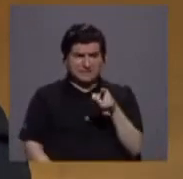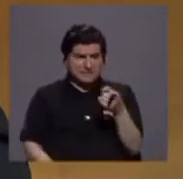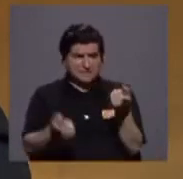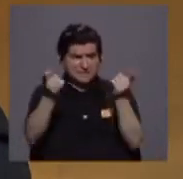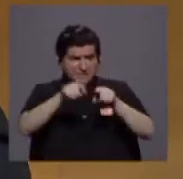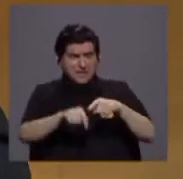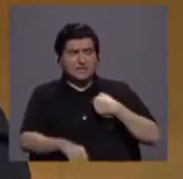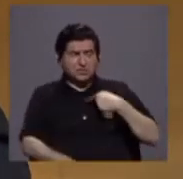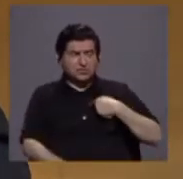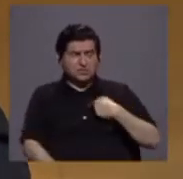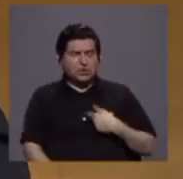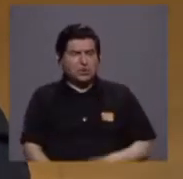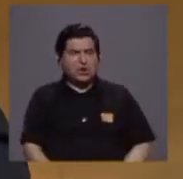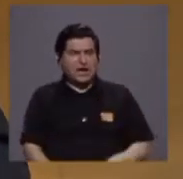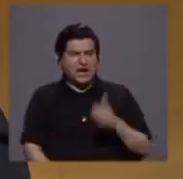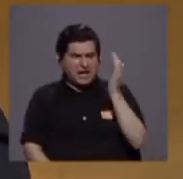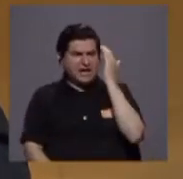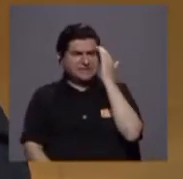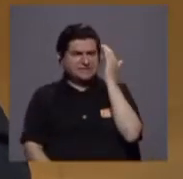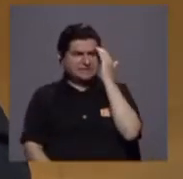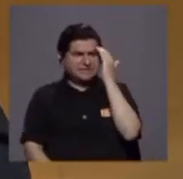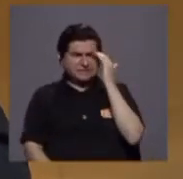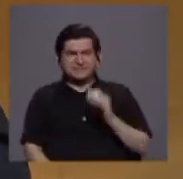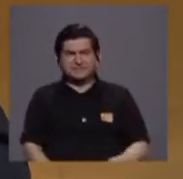la reconozco. Si hay algo que